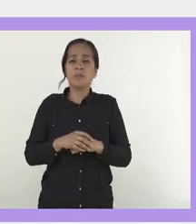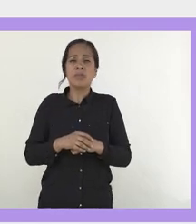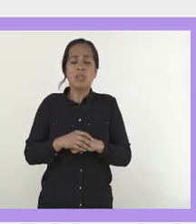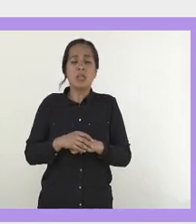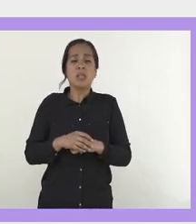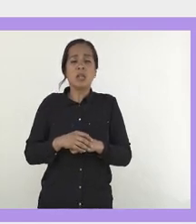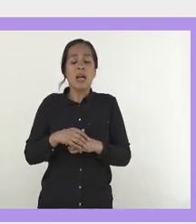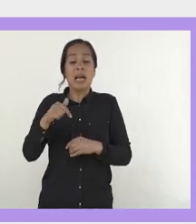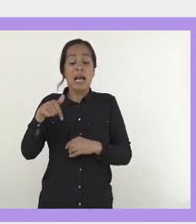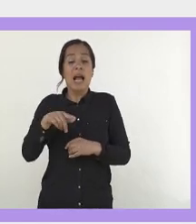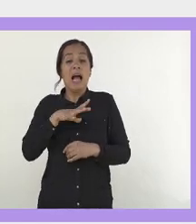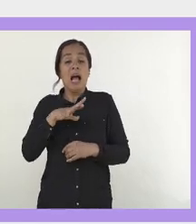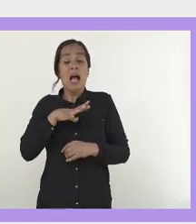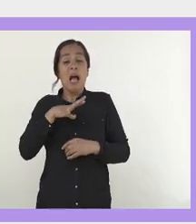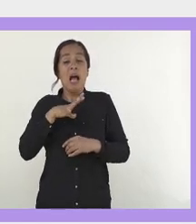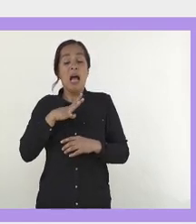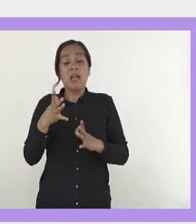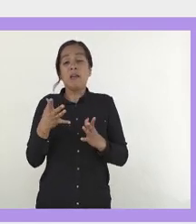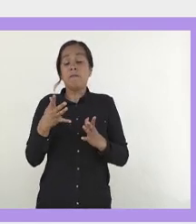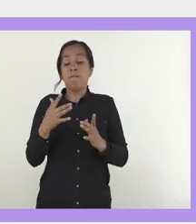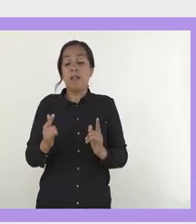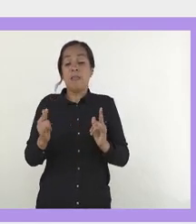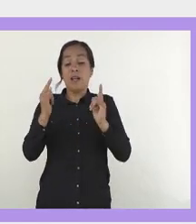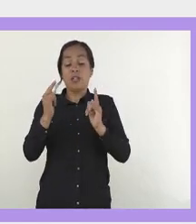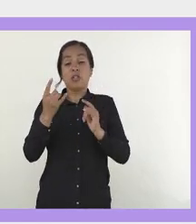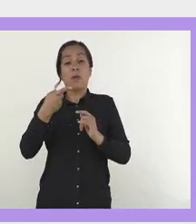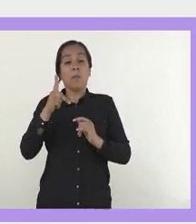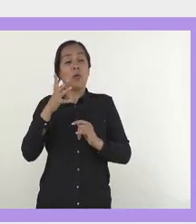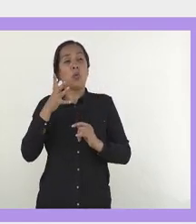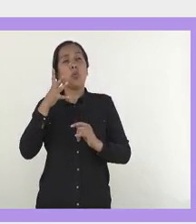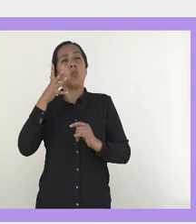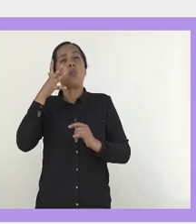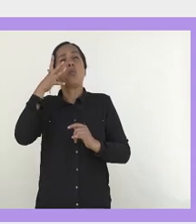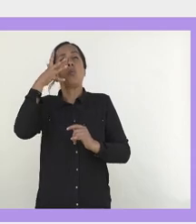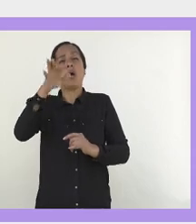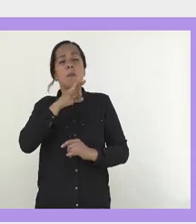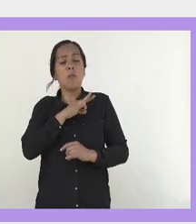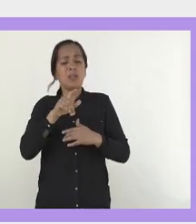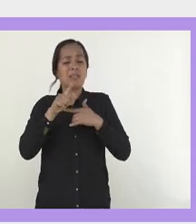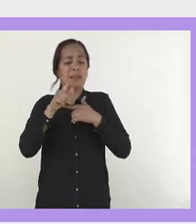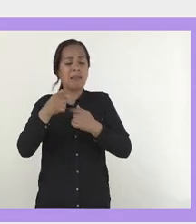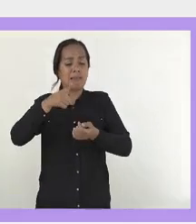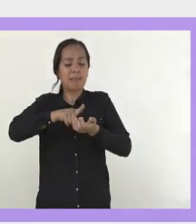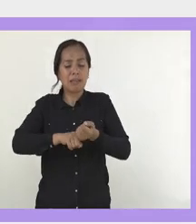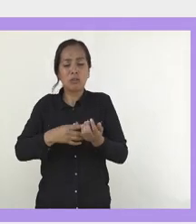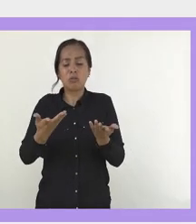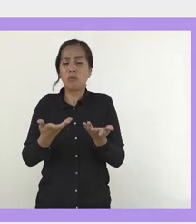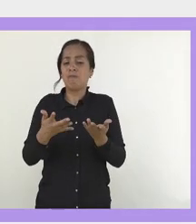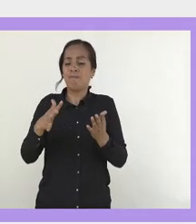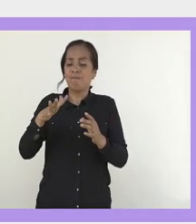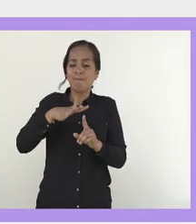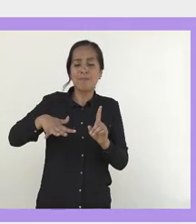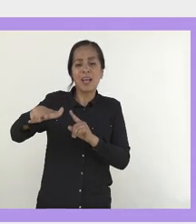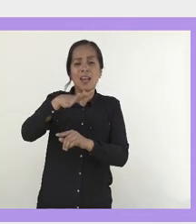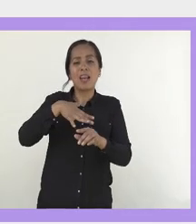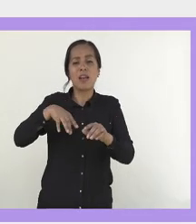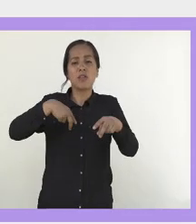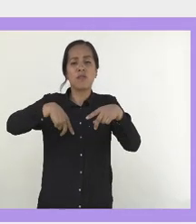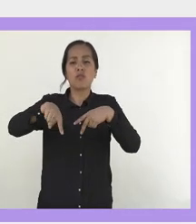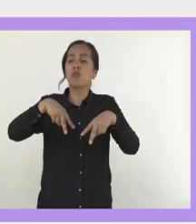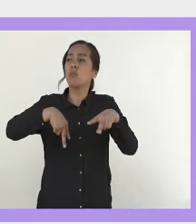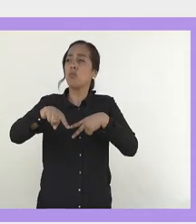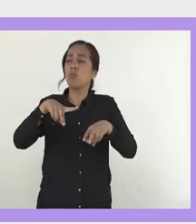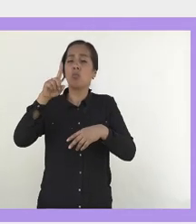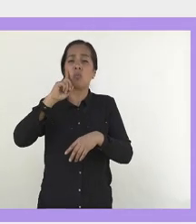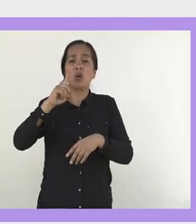las que hoy día están en la cancha Pero el día de mañana ella sí Pueden seguir dentro del fútbol y seguir una vida profesional dentro del